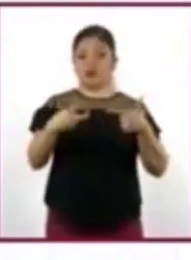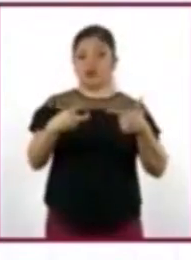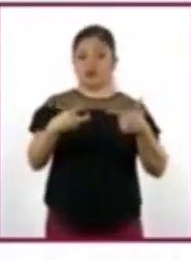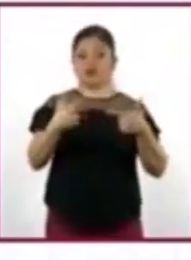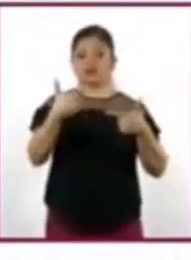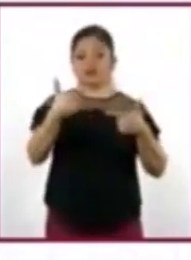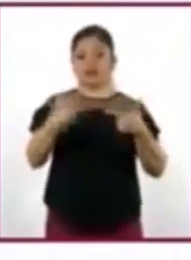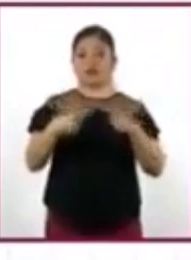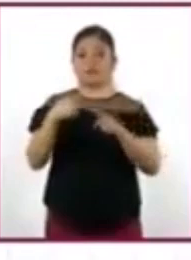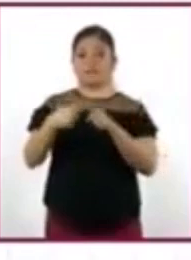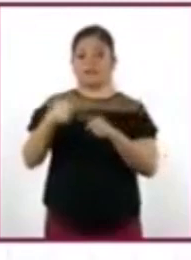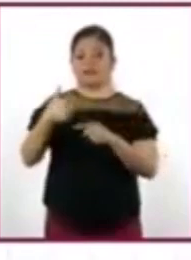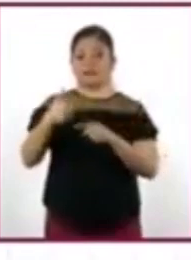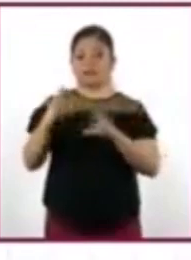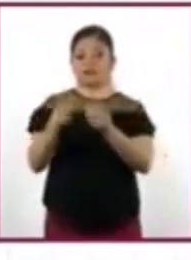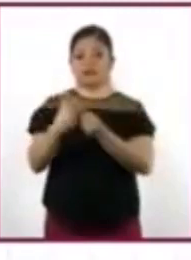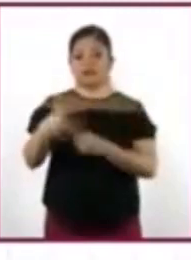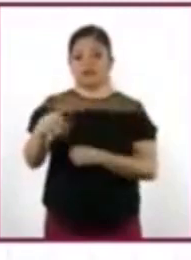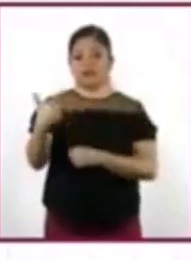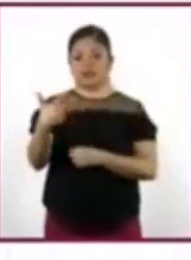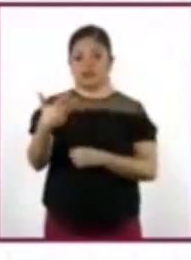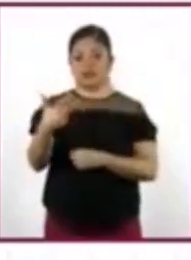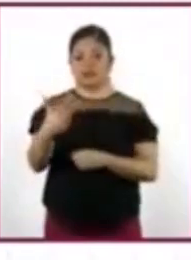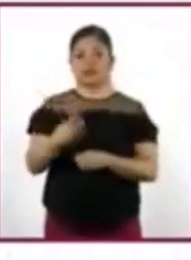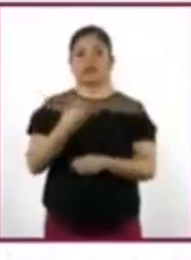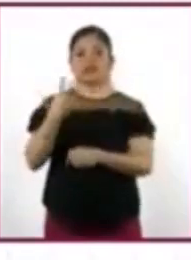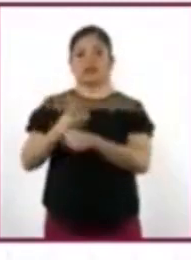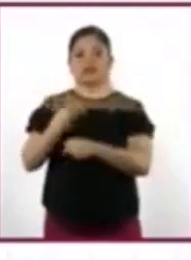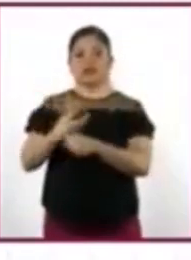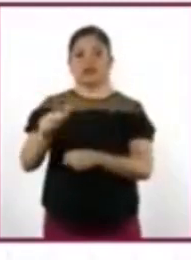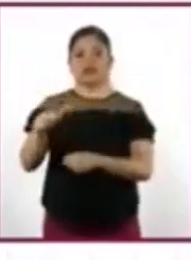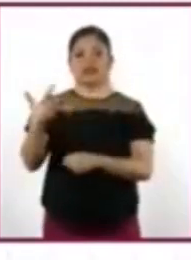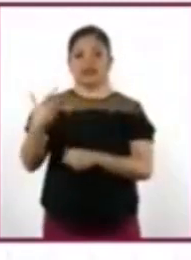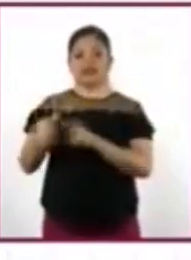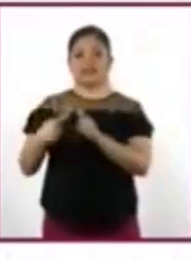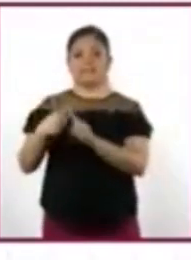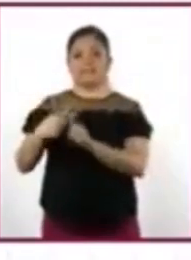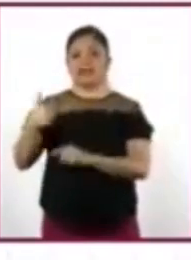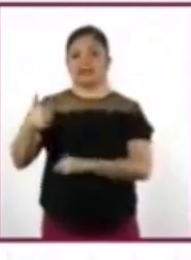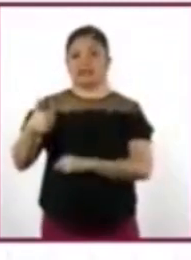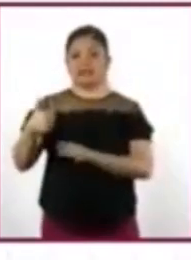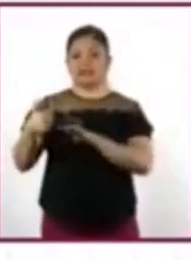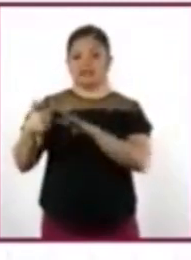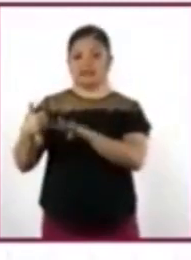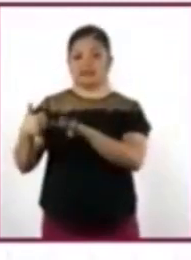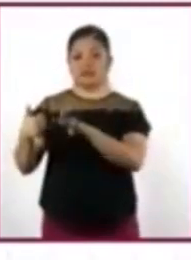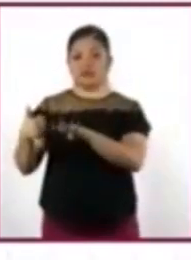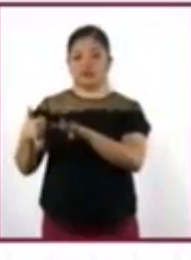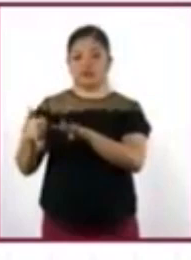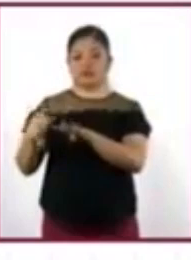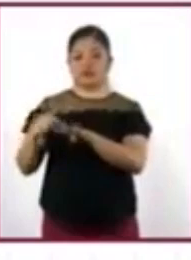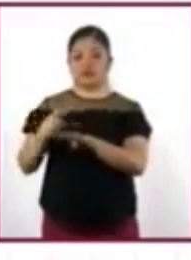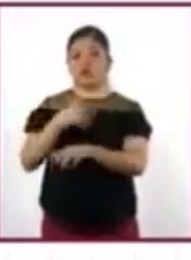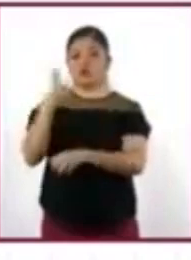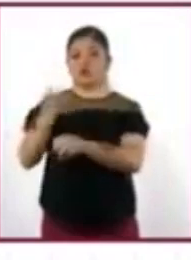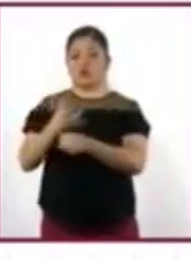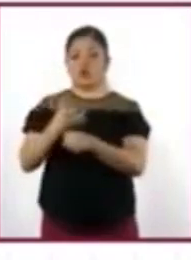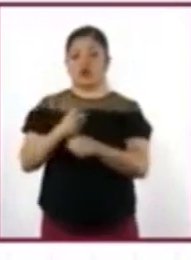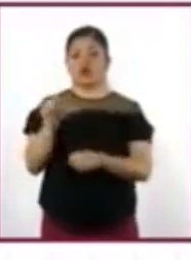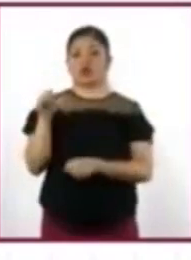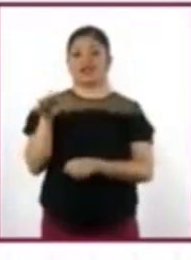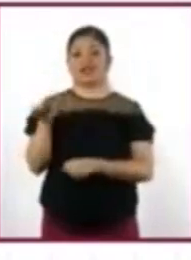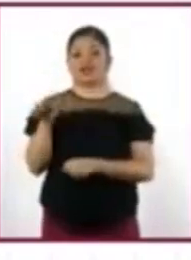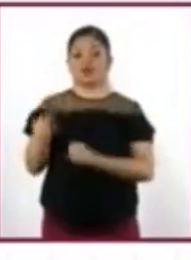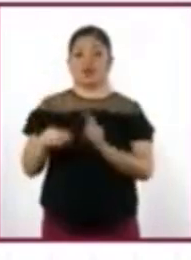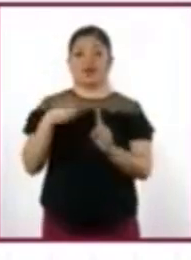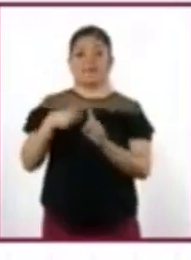7 más 6, que es 13. El tercero es 13 más 6, que es 19. El cuarto es